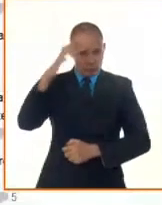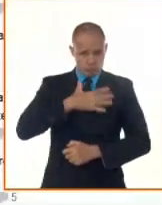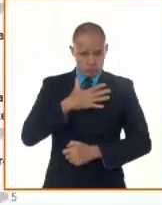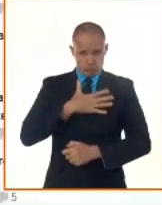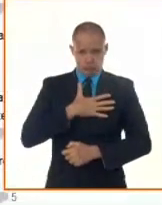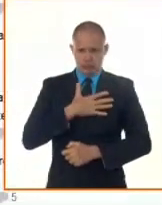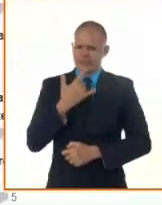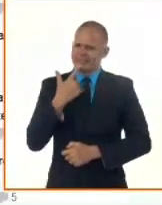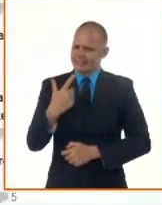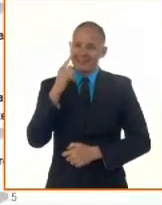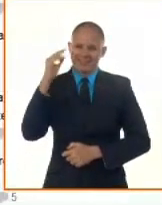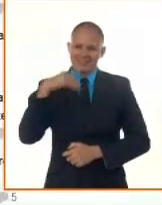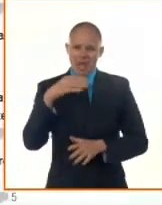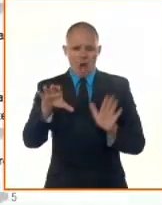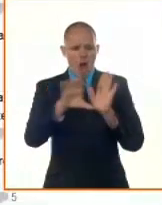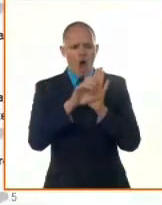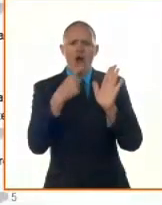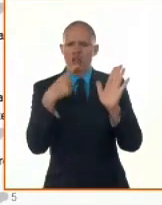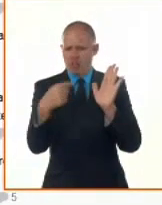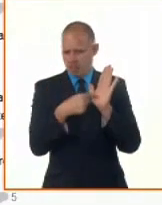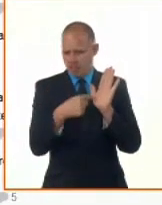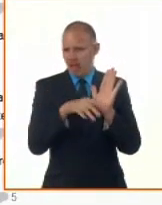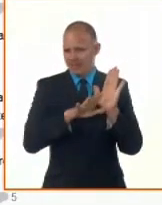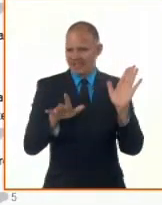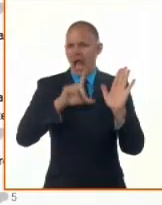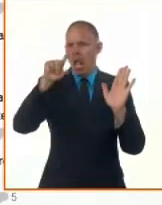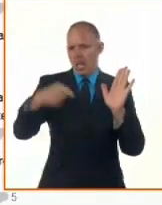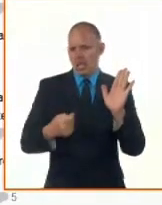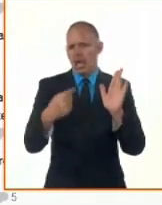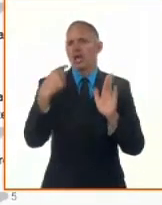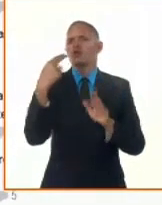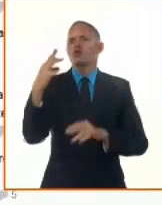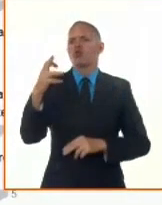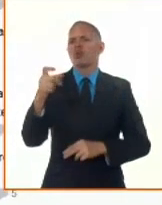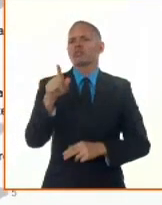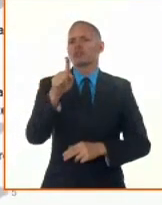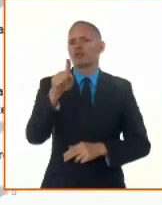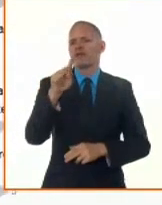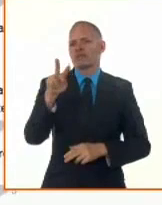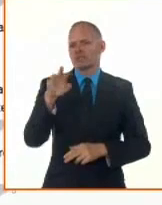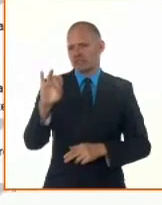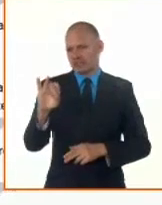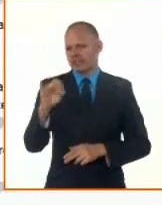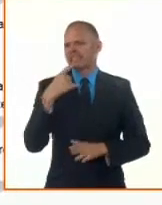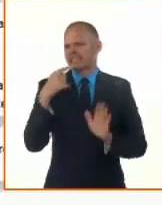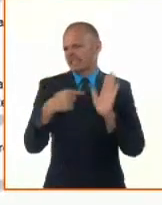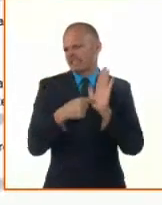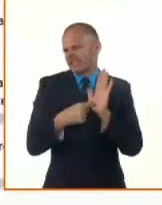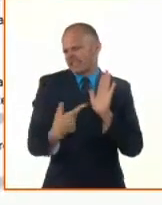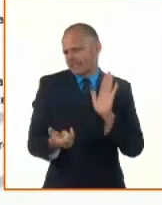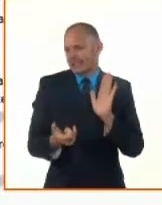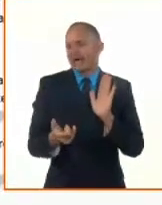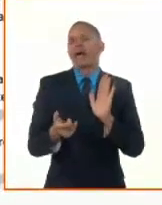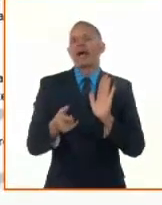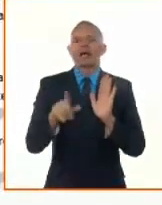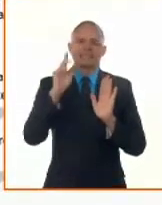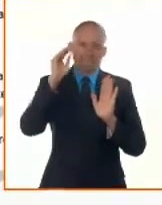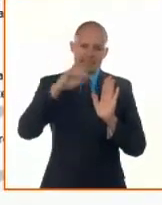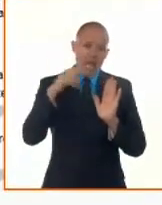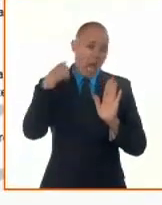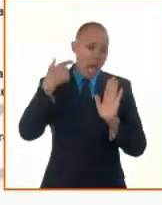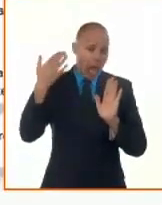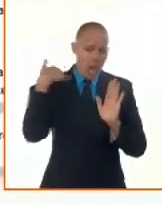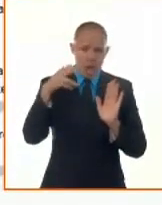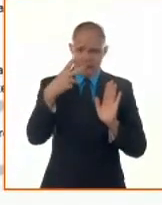Constitución de la república Y en la ley número 127 leía electoral de El Trece de julio de 2019